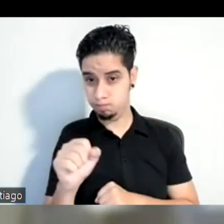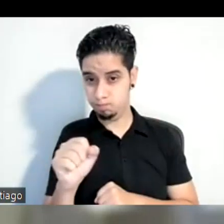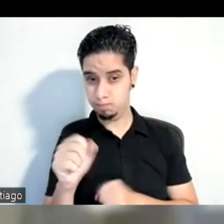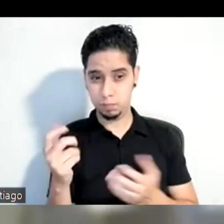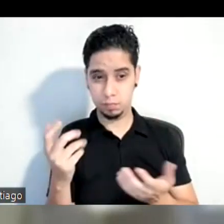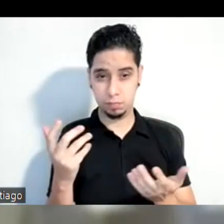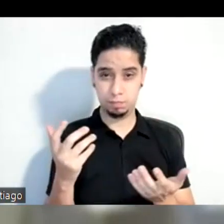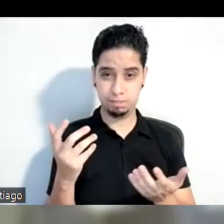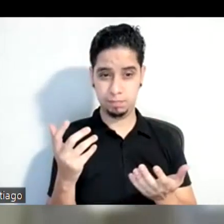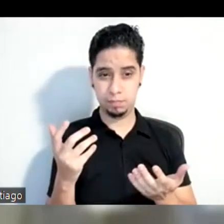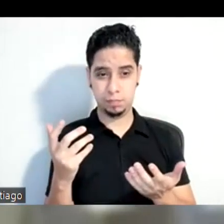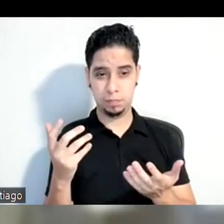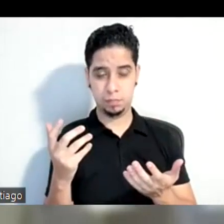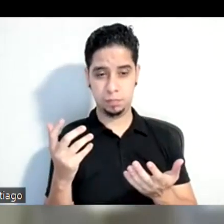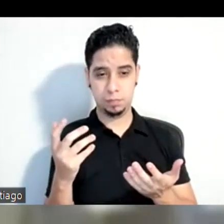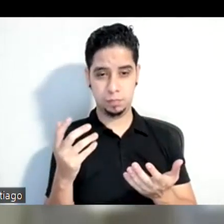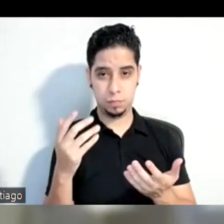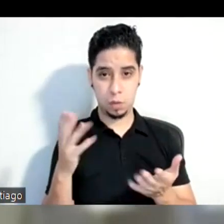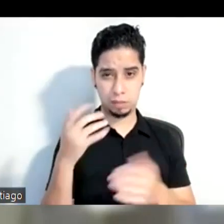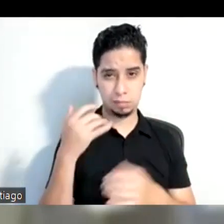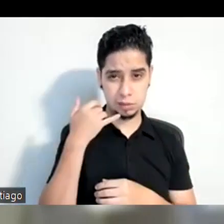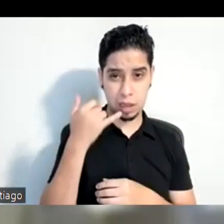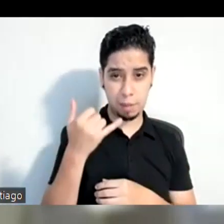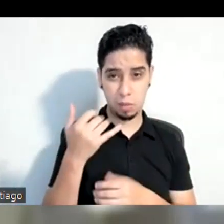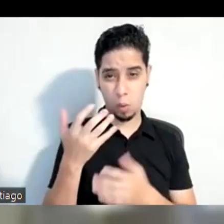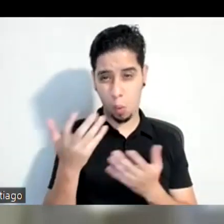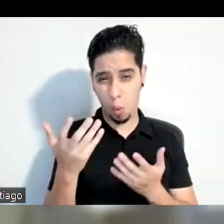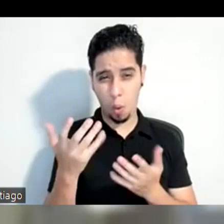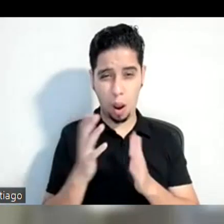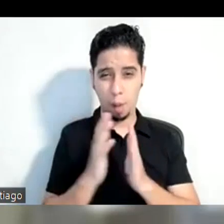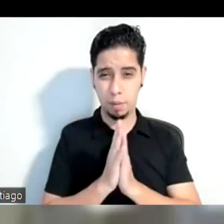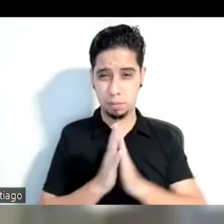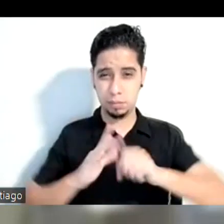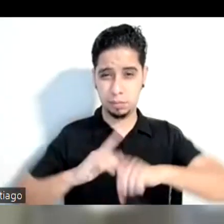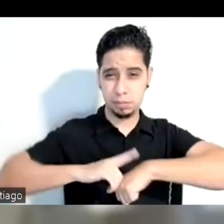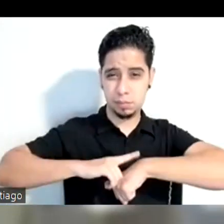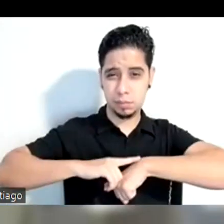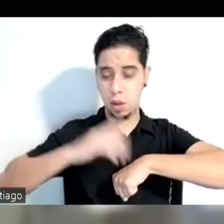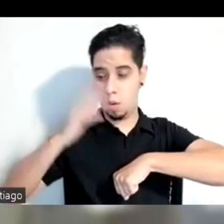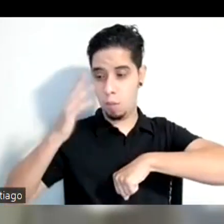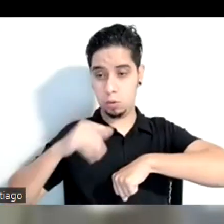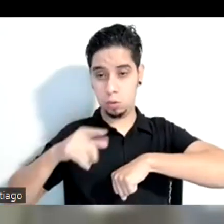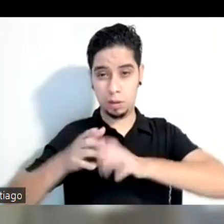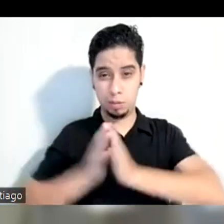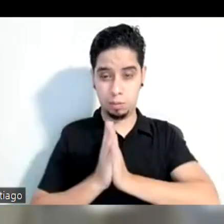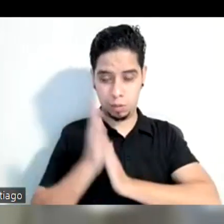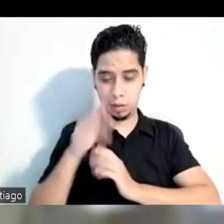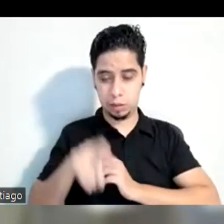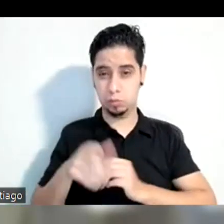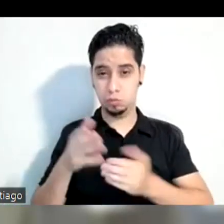Porque es que no estás llamando a pedir la hora, estás llamando porque necesitas un servicio